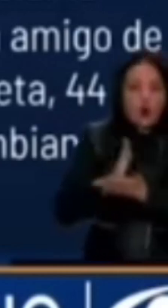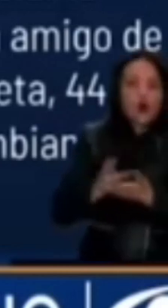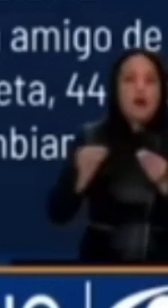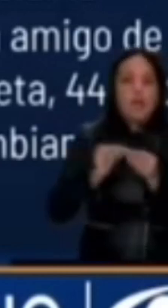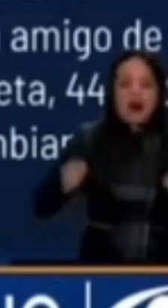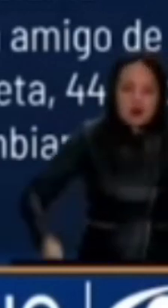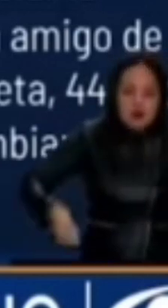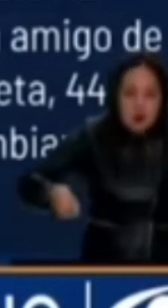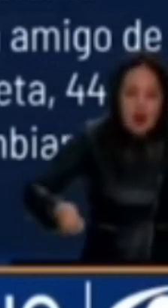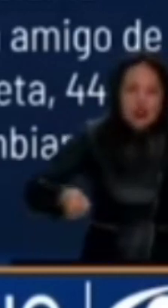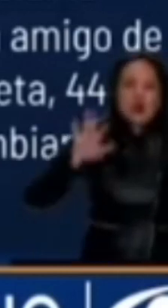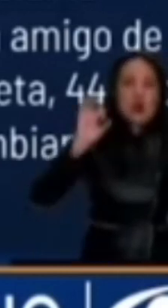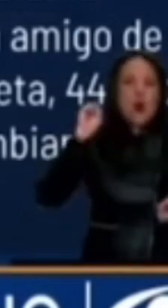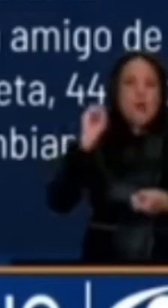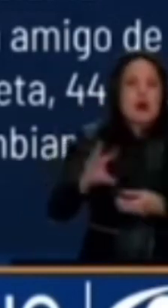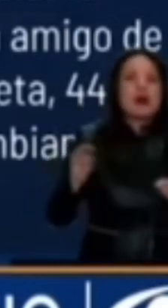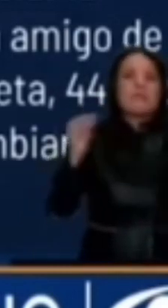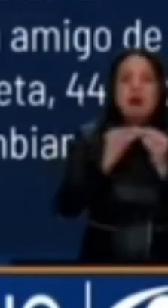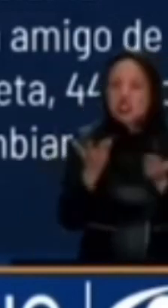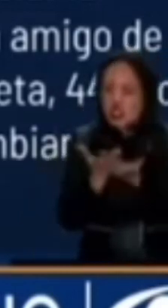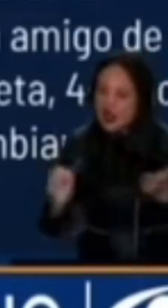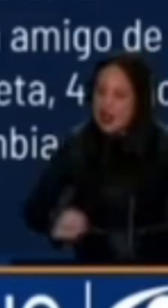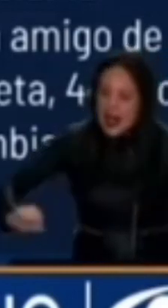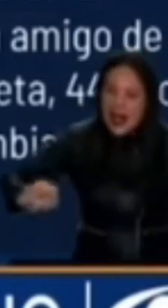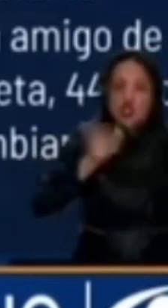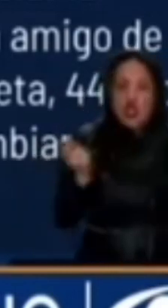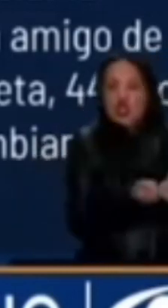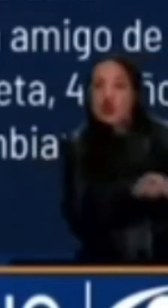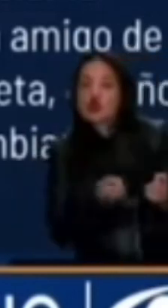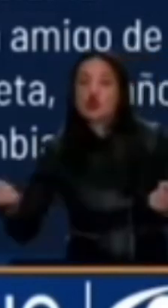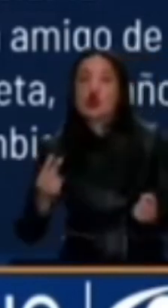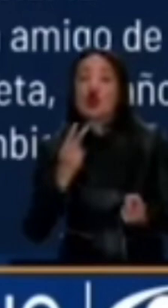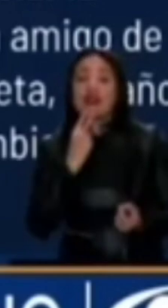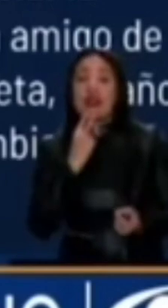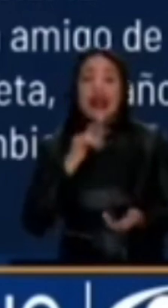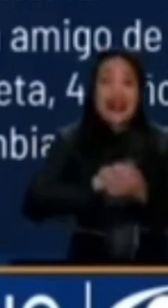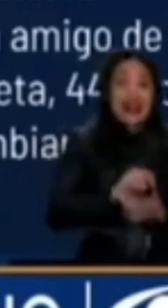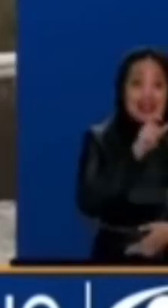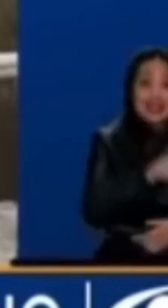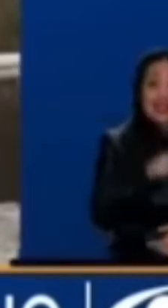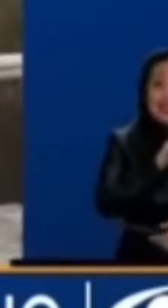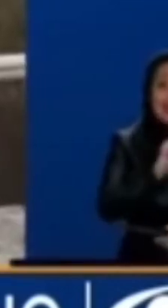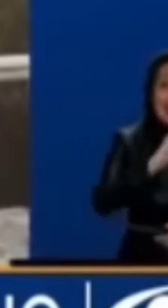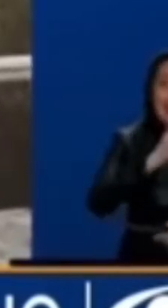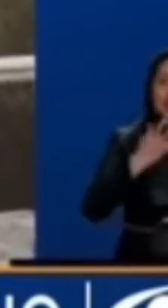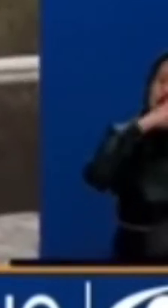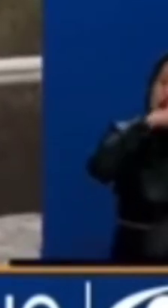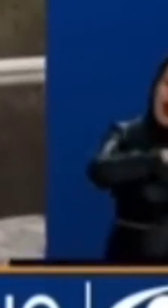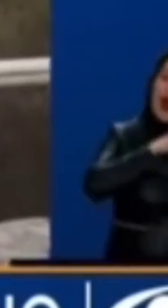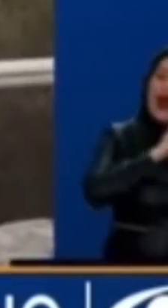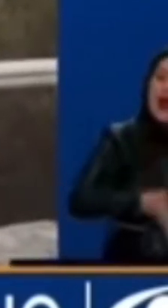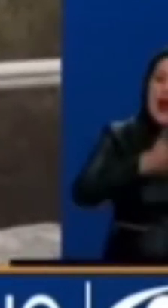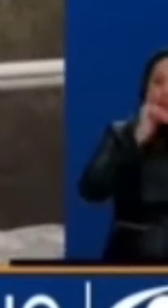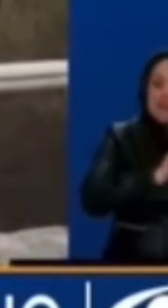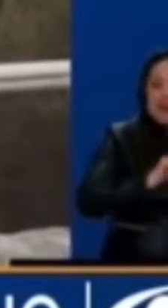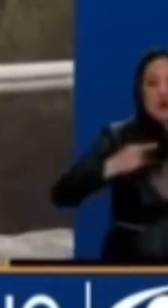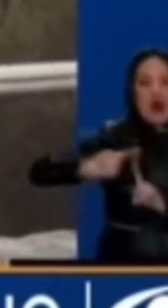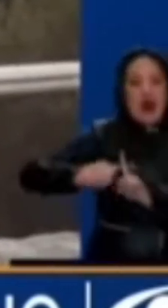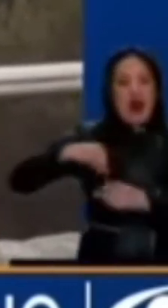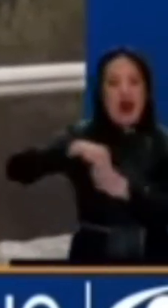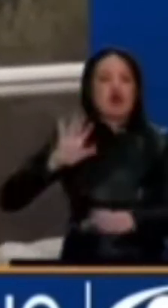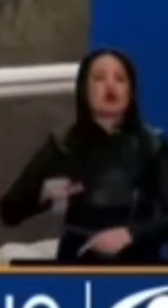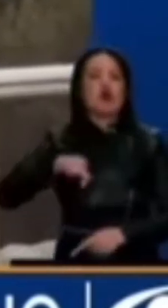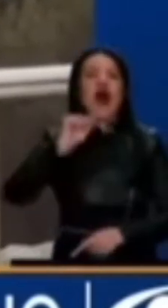de limpieza en una tienda cerca al hotel Sancho se alojaba en la habitación de hotel que había reservado argueta también